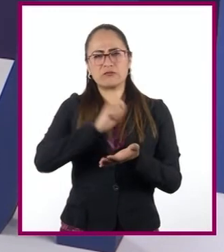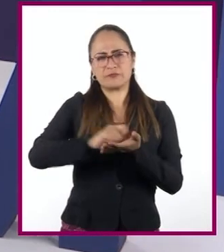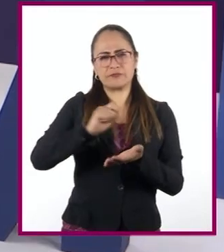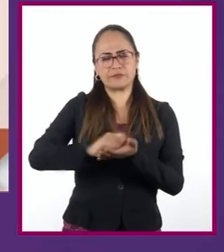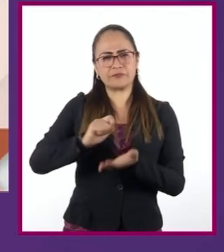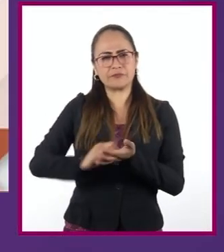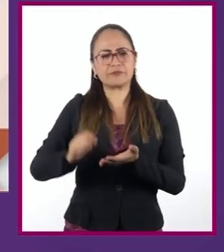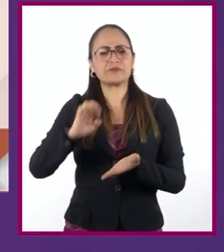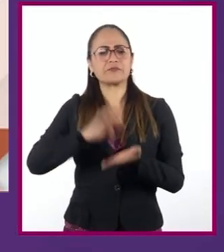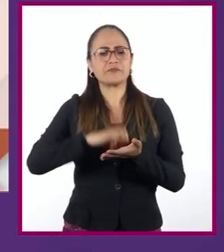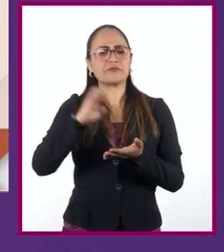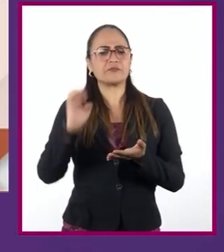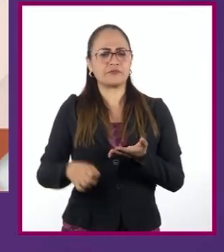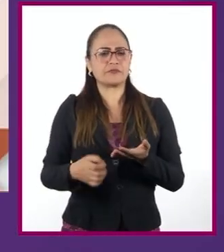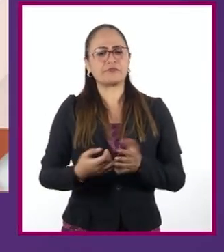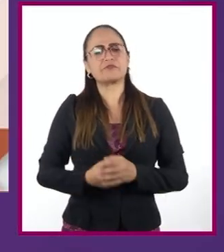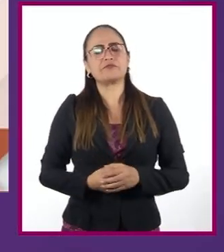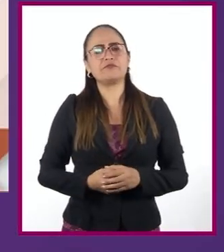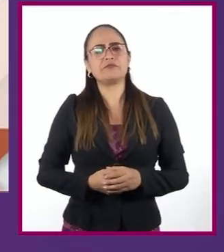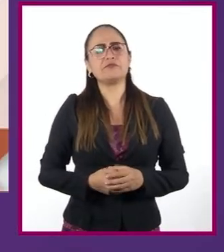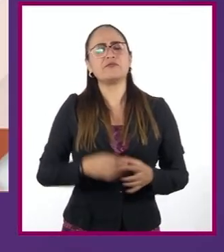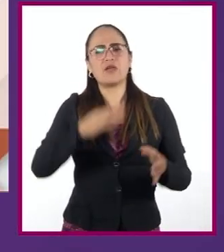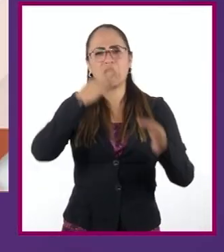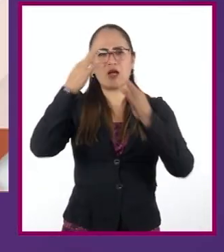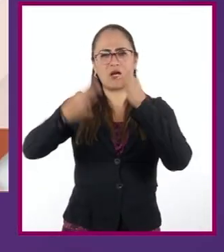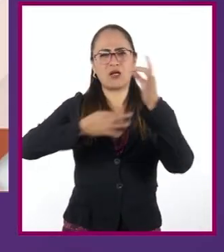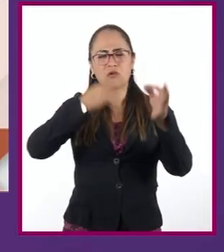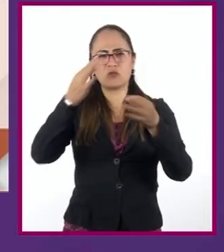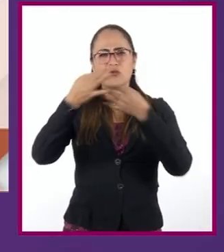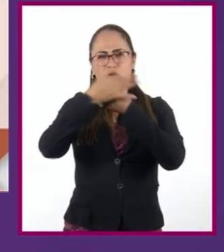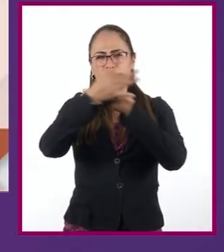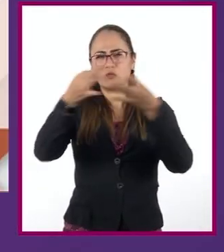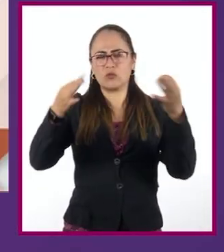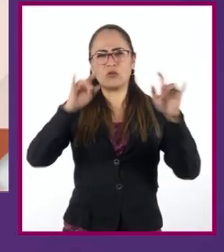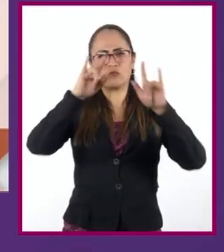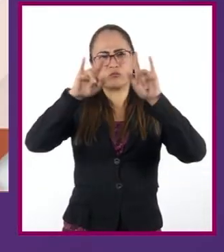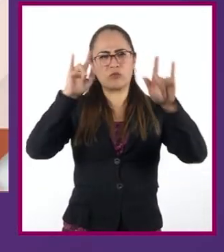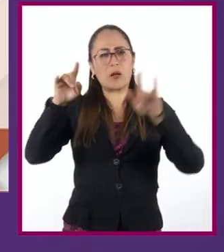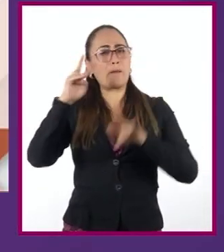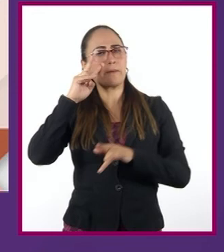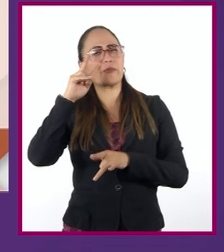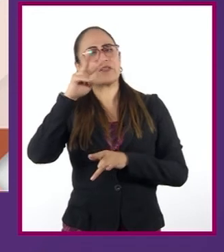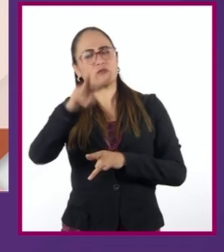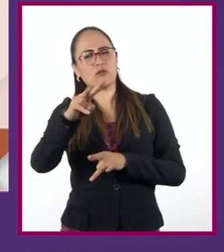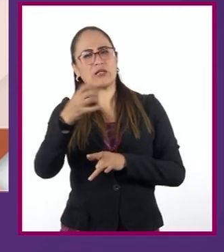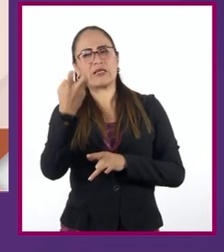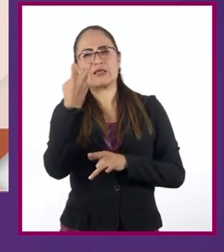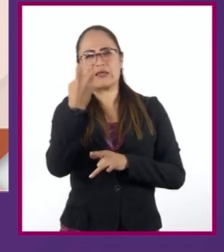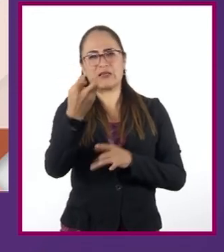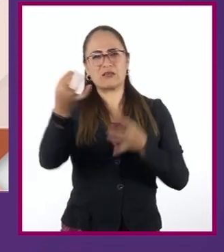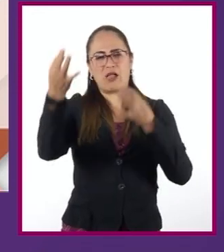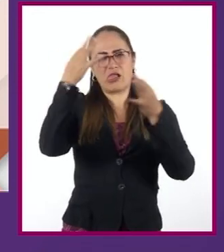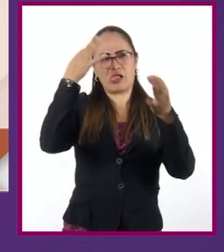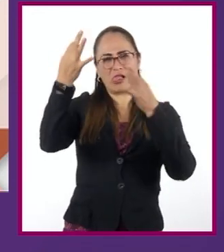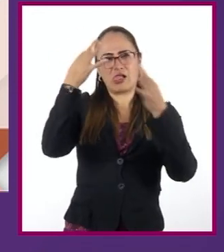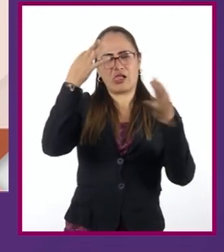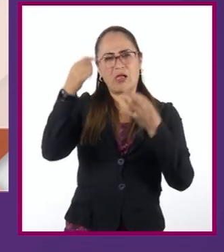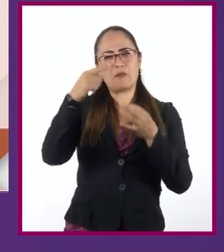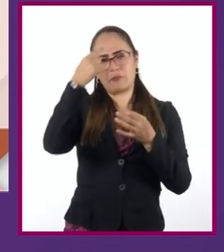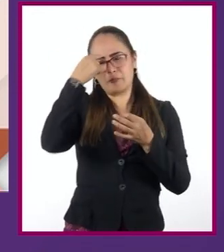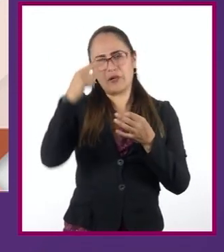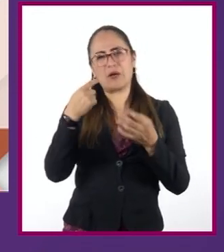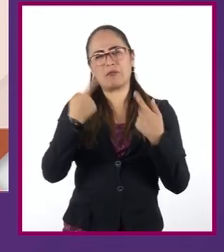ejemplo, cabe mencionar que los anuncios publicitarios visuales tienen gran influencia en el conocimiento de